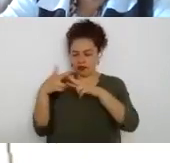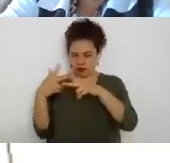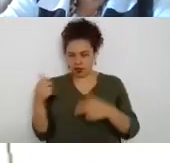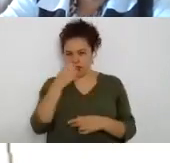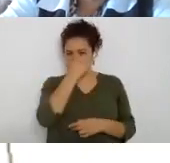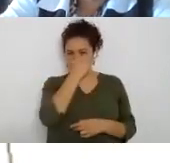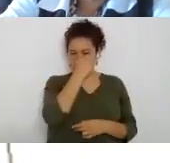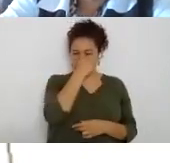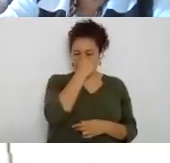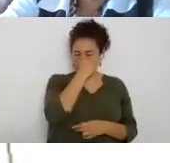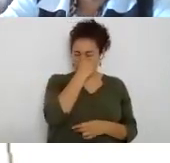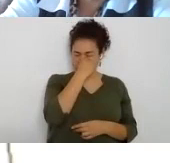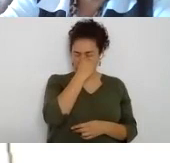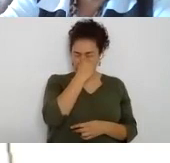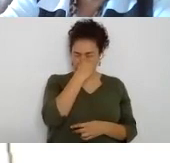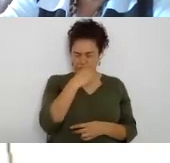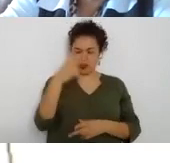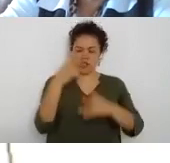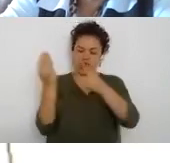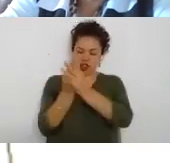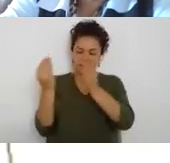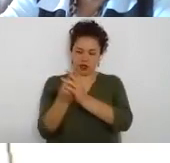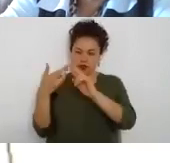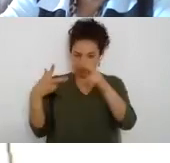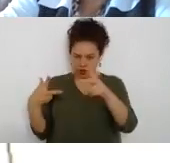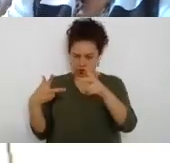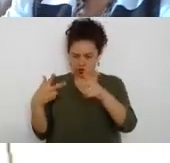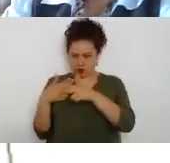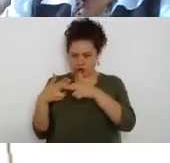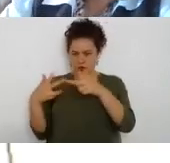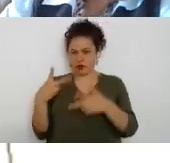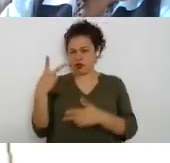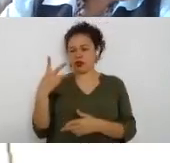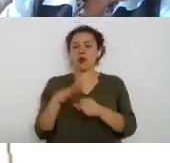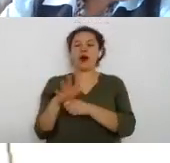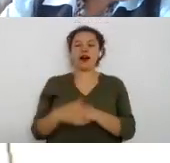Recordemos que había dos tipos de fracturas. ¿Cuáles son?